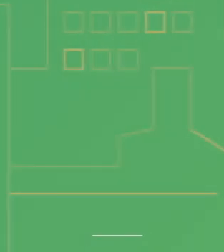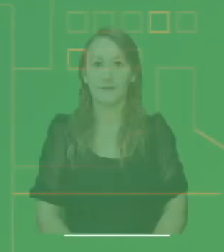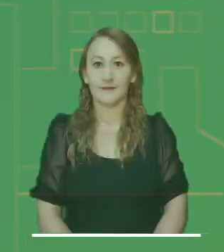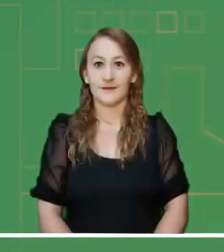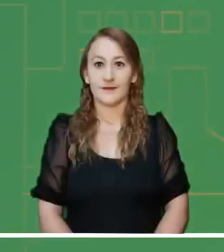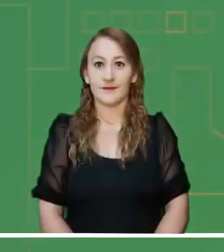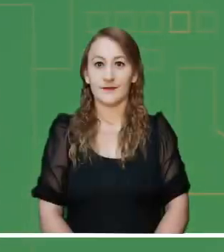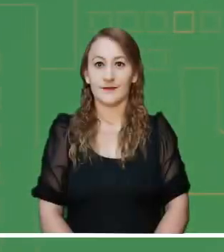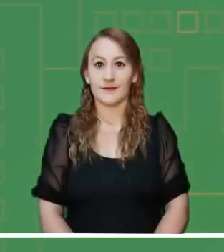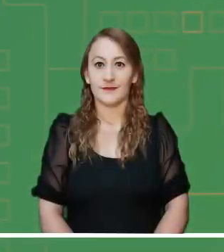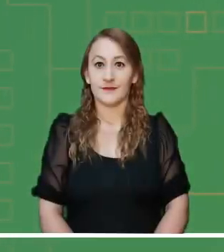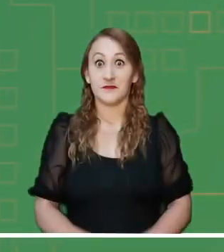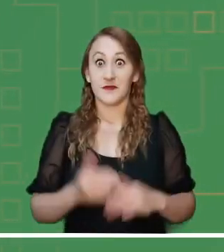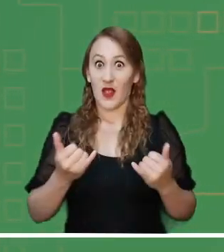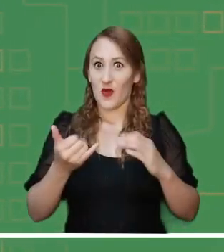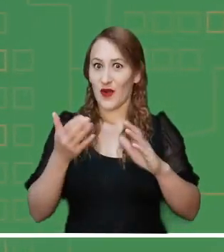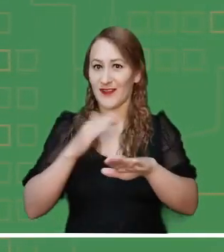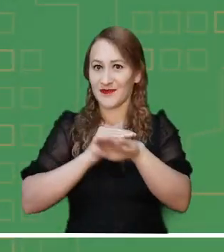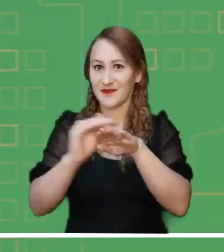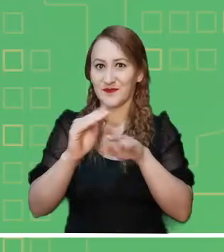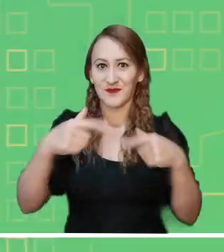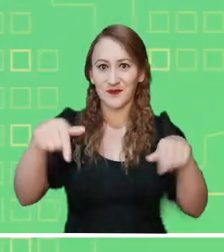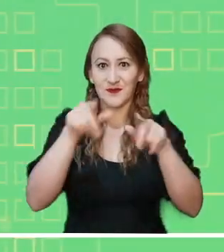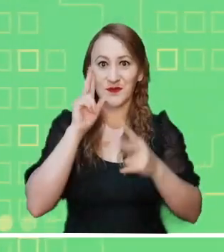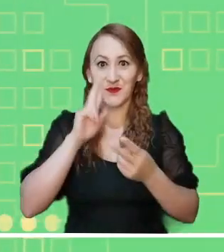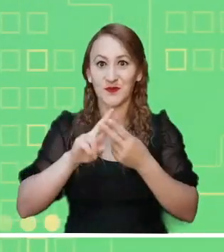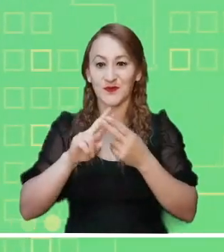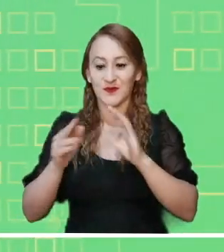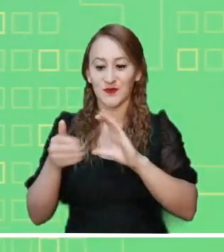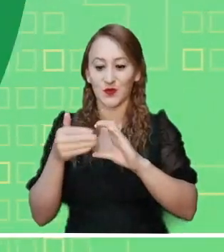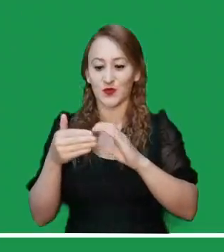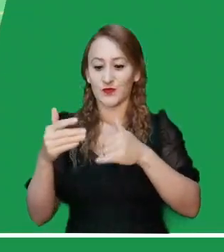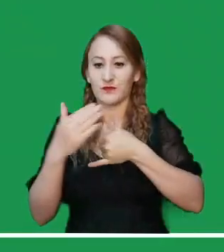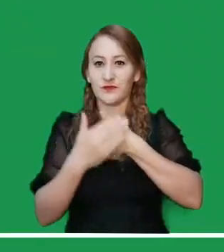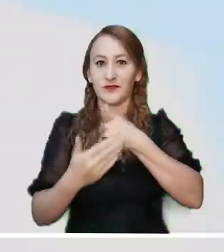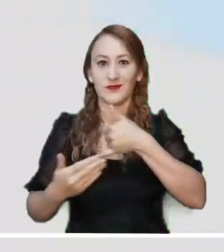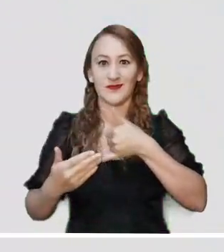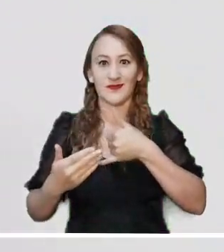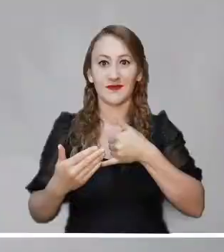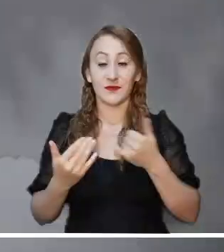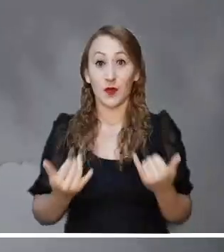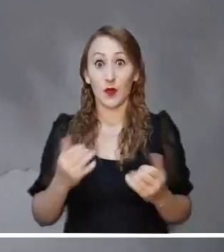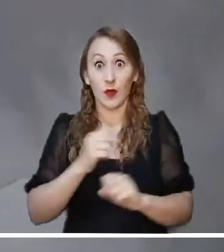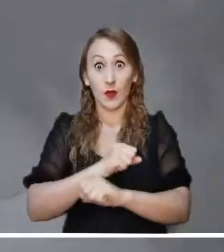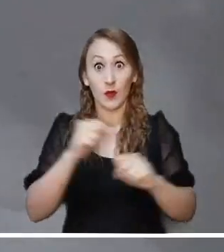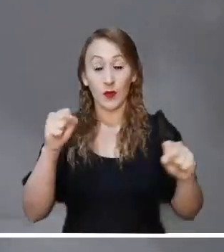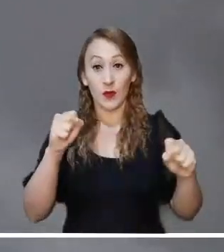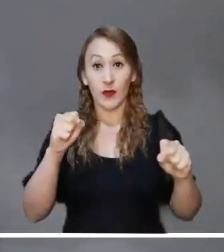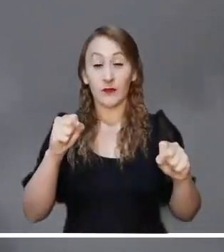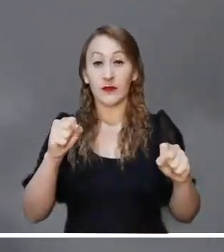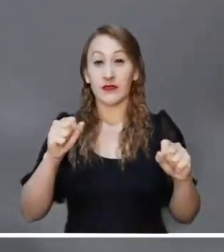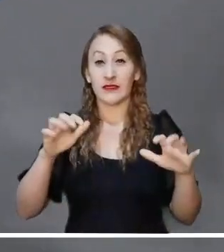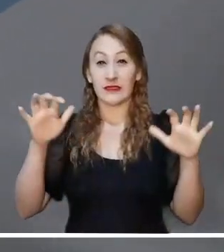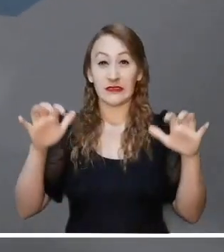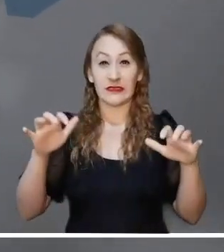Llega la noche y nosotros volvemos con la información más reciente del pronóstico del tiempo en las diferentes regiones de nuestro país.